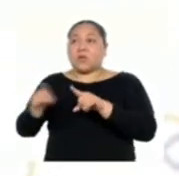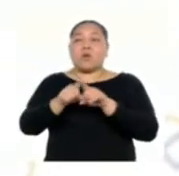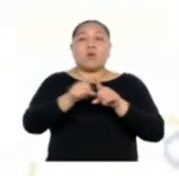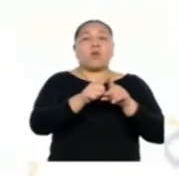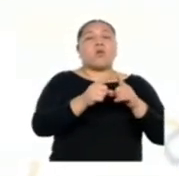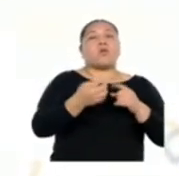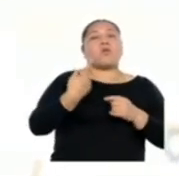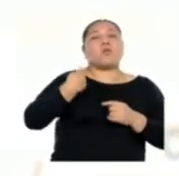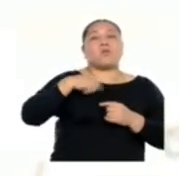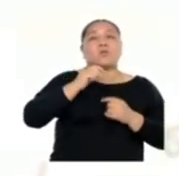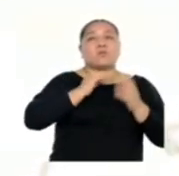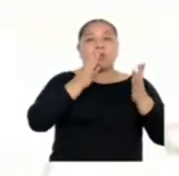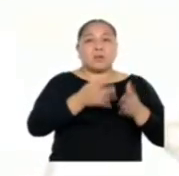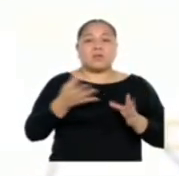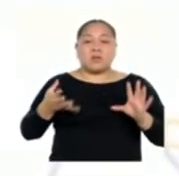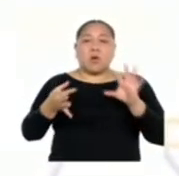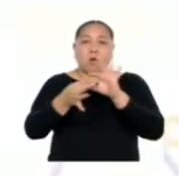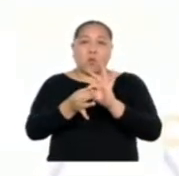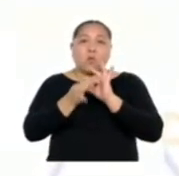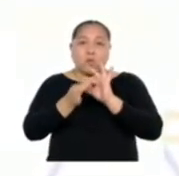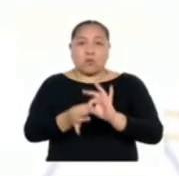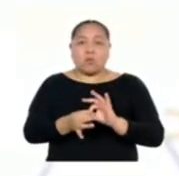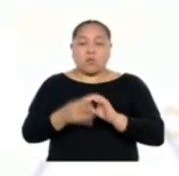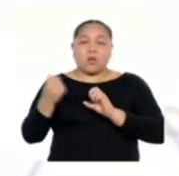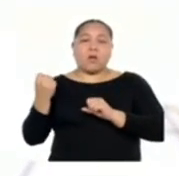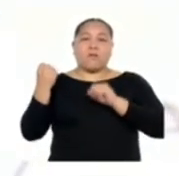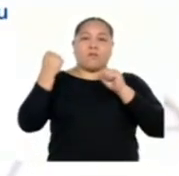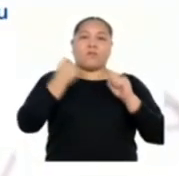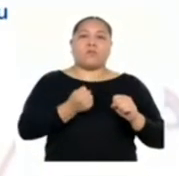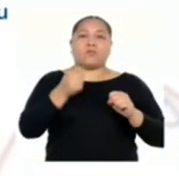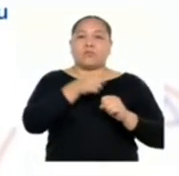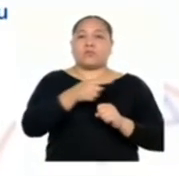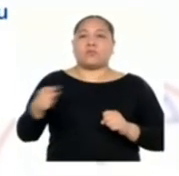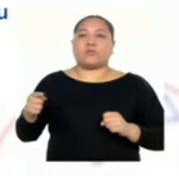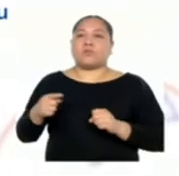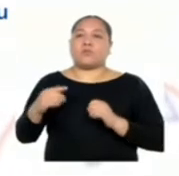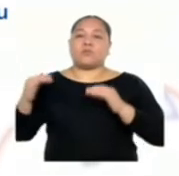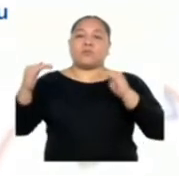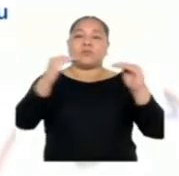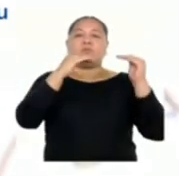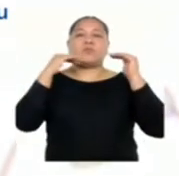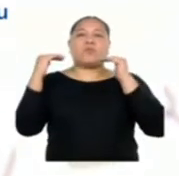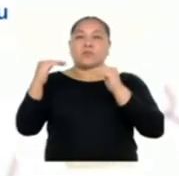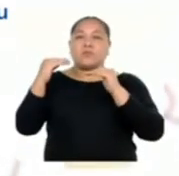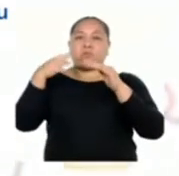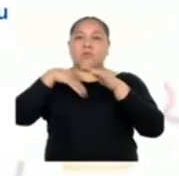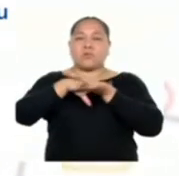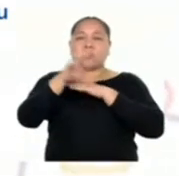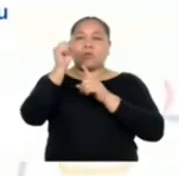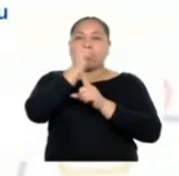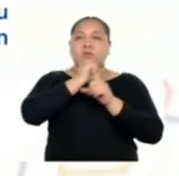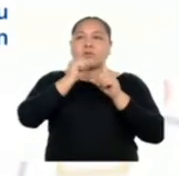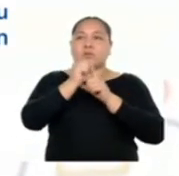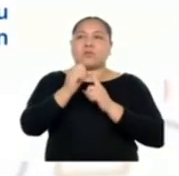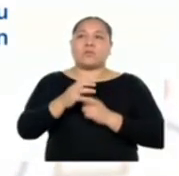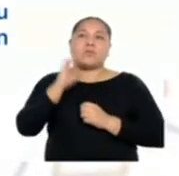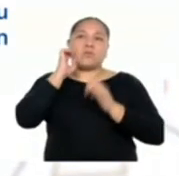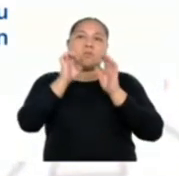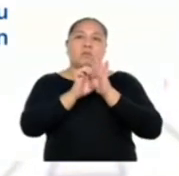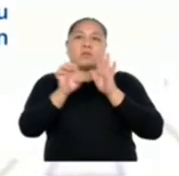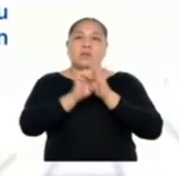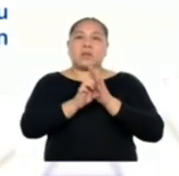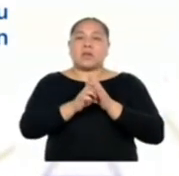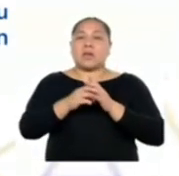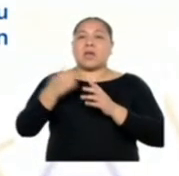que los conquistadores utilizaran estas uniones para consolidar y afirmar su hegemonía en la sociedad. Por ejemplo, se casaron